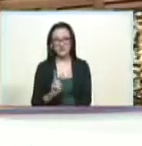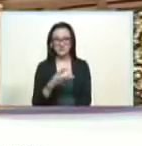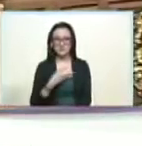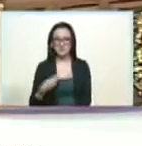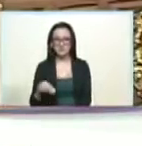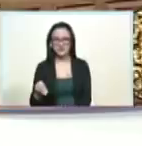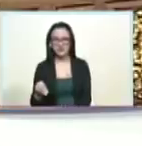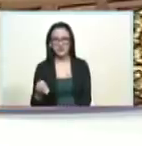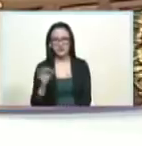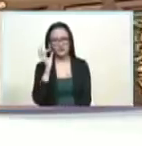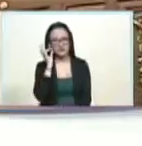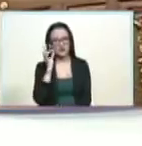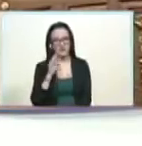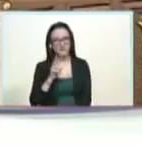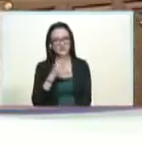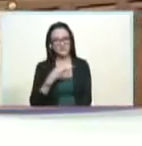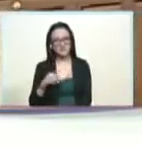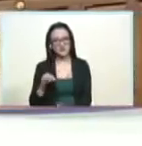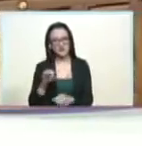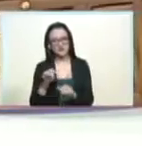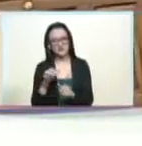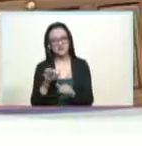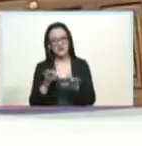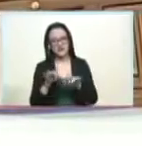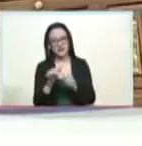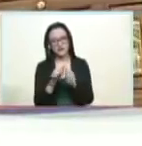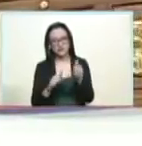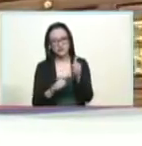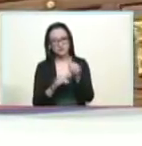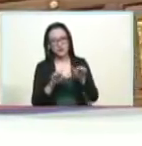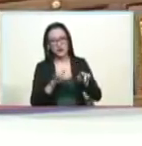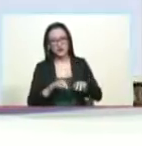vicepresidenta, vicepresidente, secretario, subsecretaria,